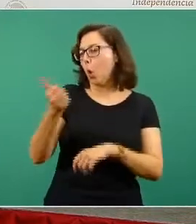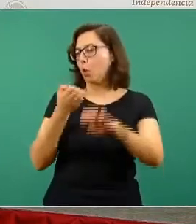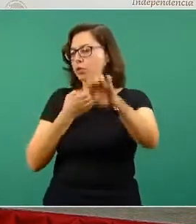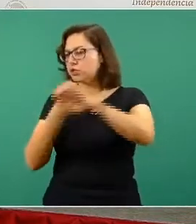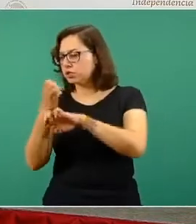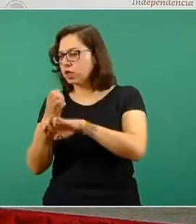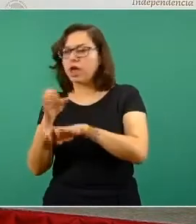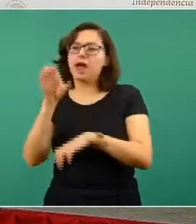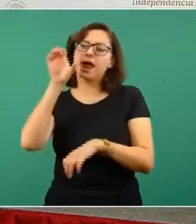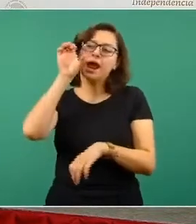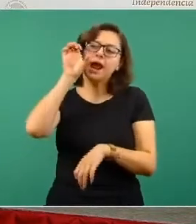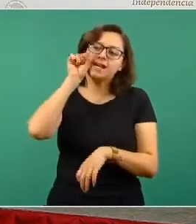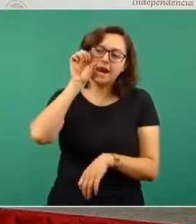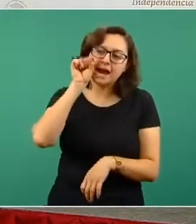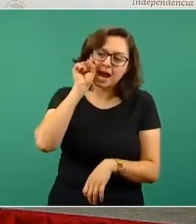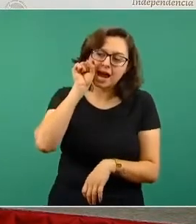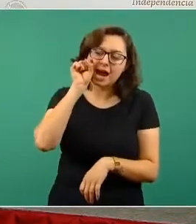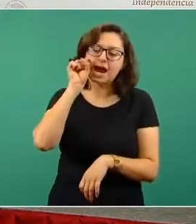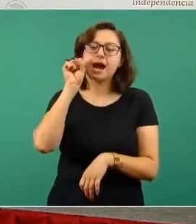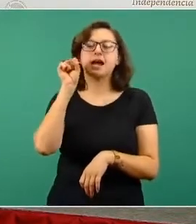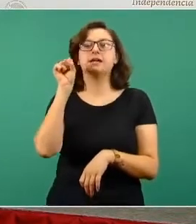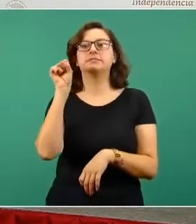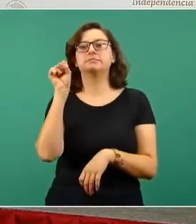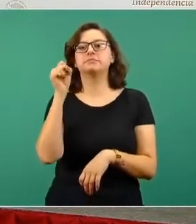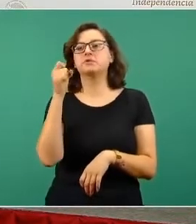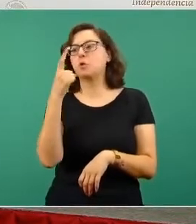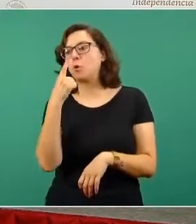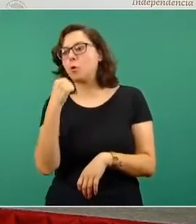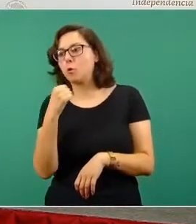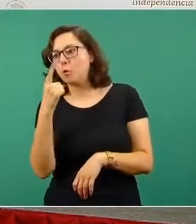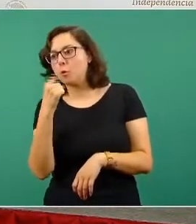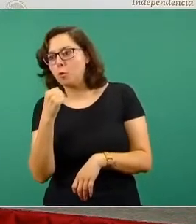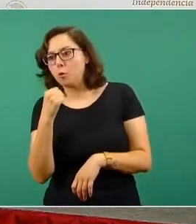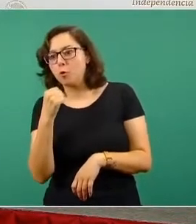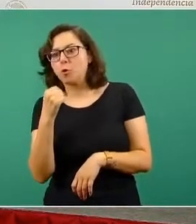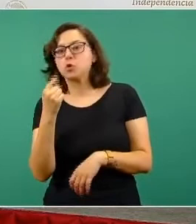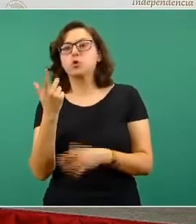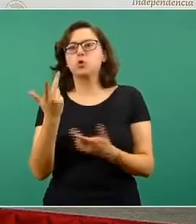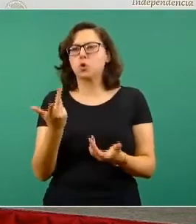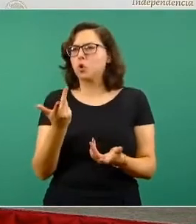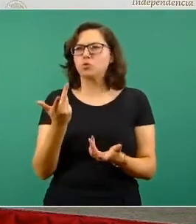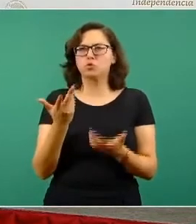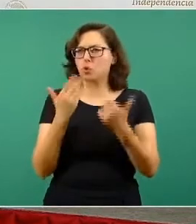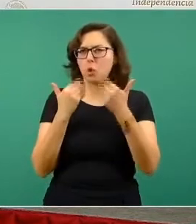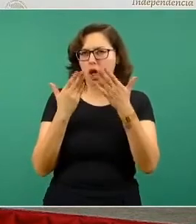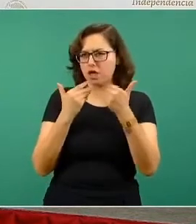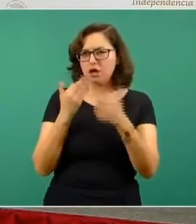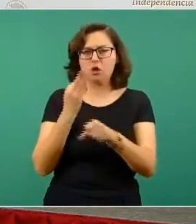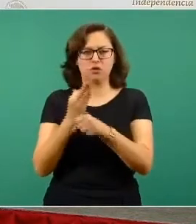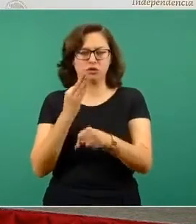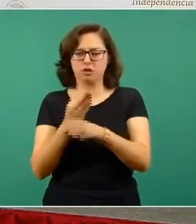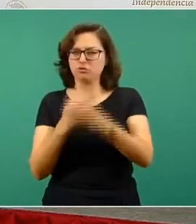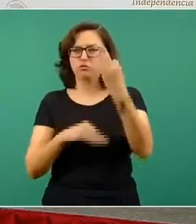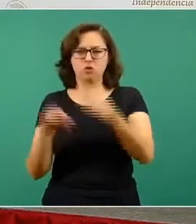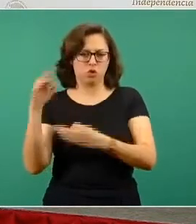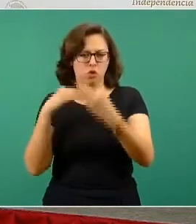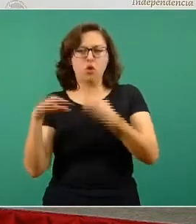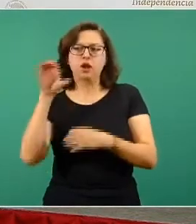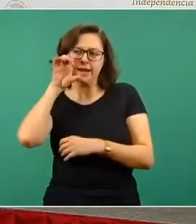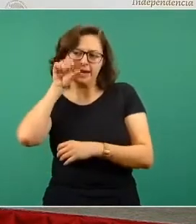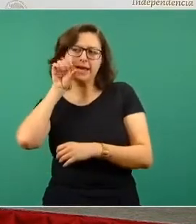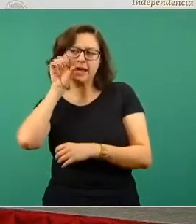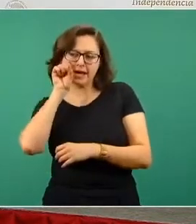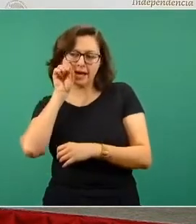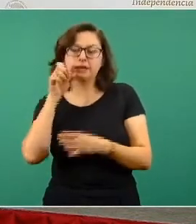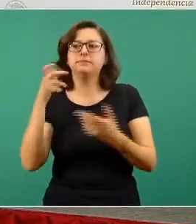un riesgo más alto como un color naranja, rojos actualmente no tenemos, pues obviamente eso también contribuye a